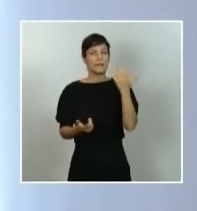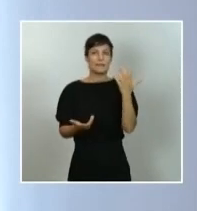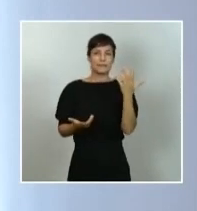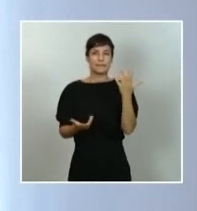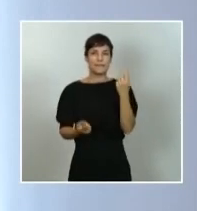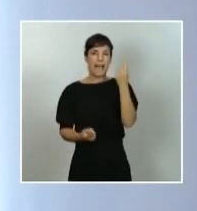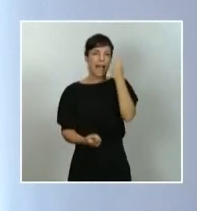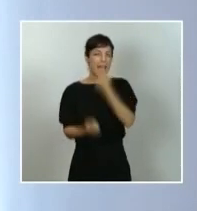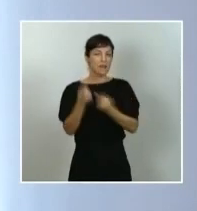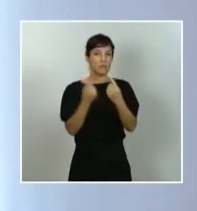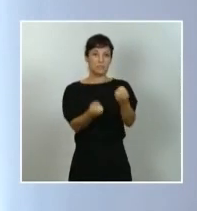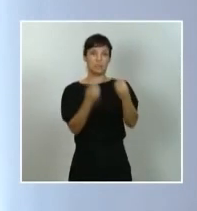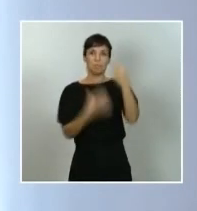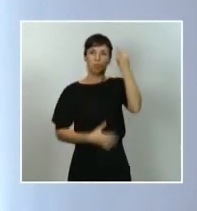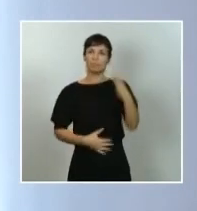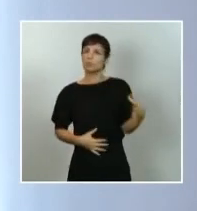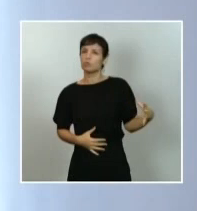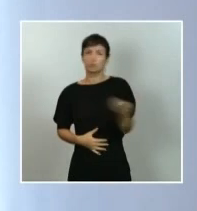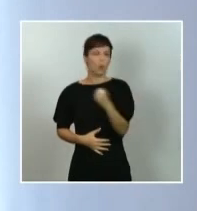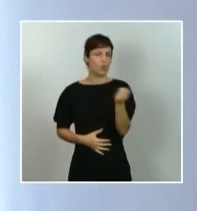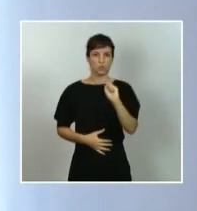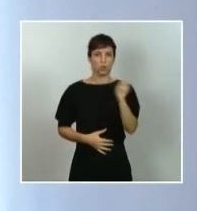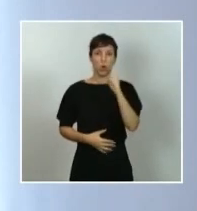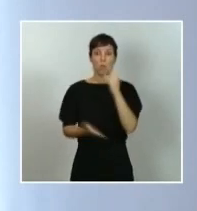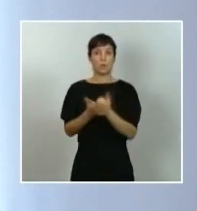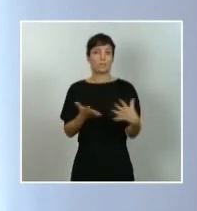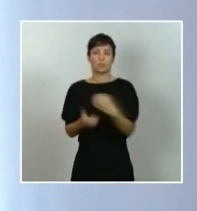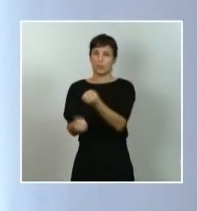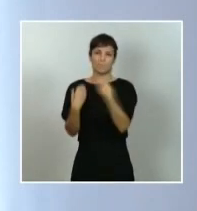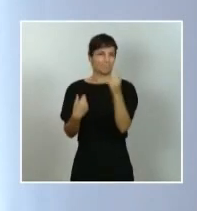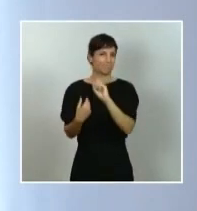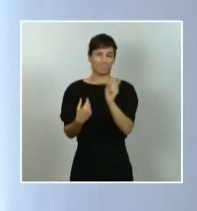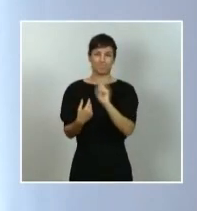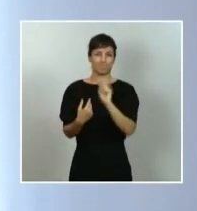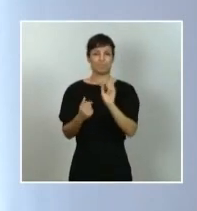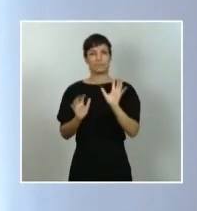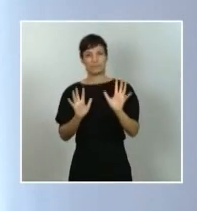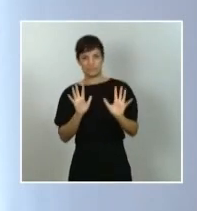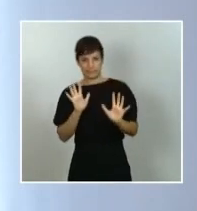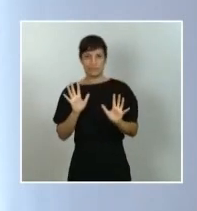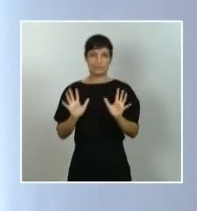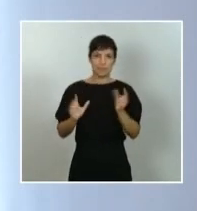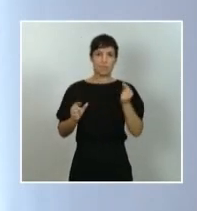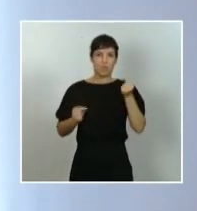cargando con toda esta culpabilidad, con todos estos desastres, con lo que está ocurriendo de nuevo,